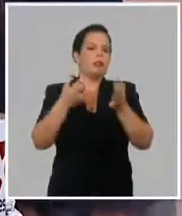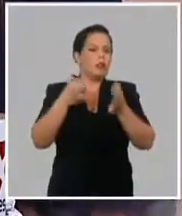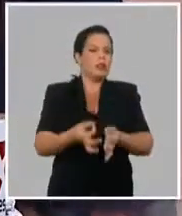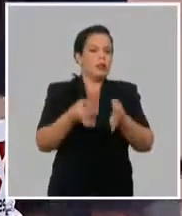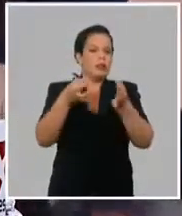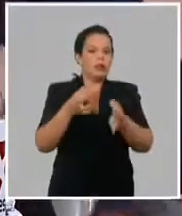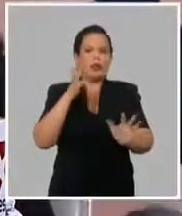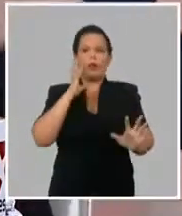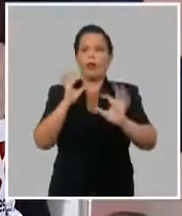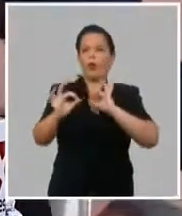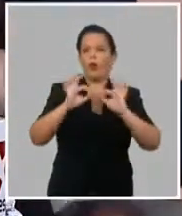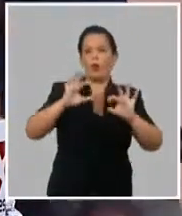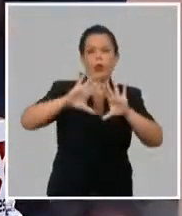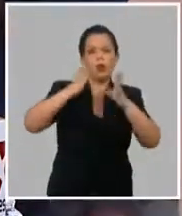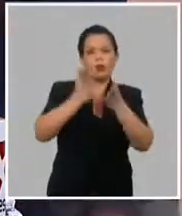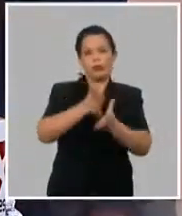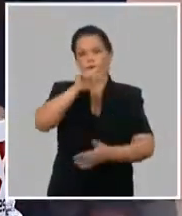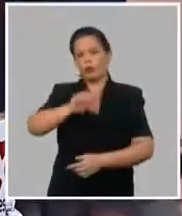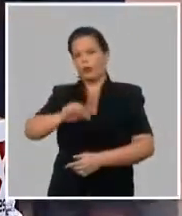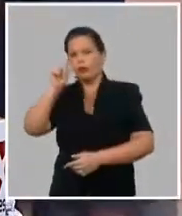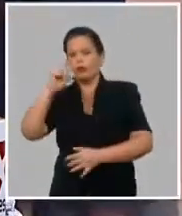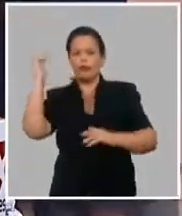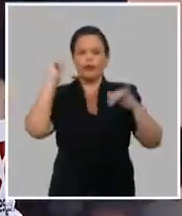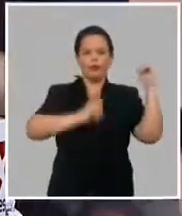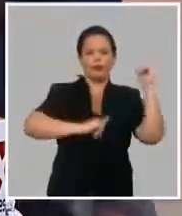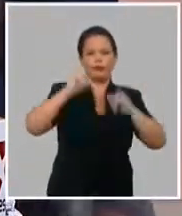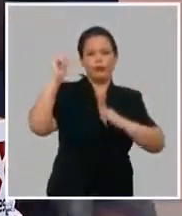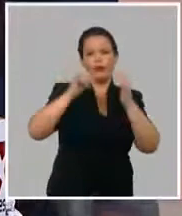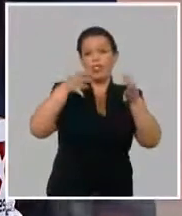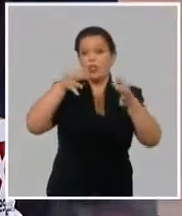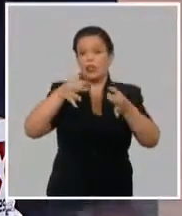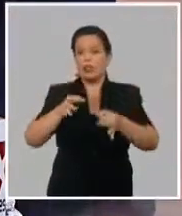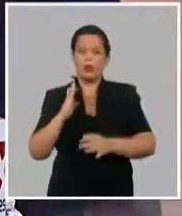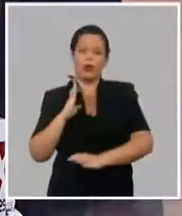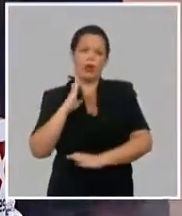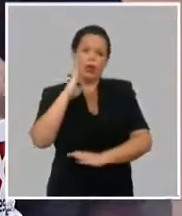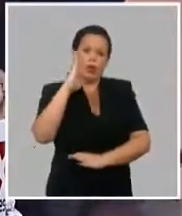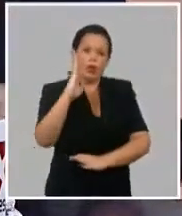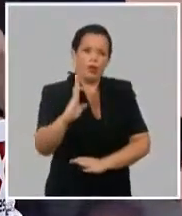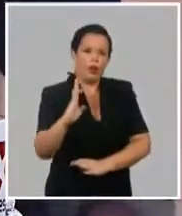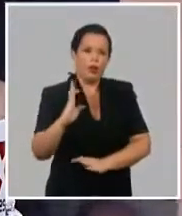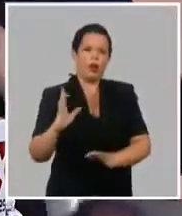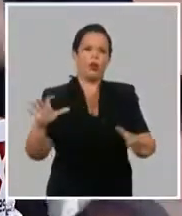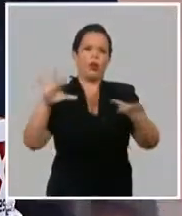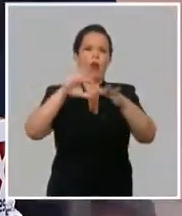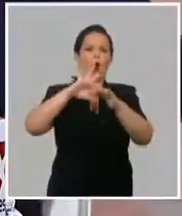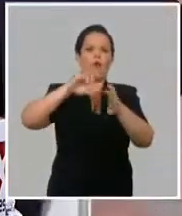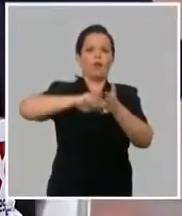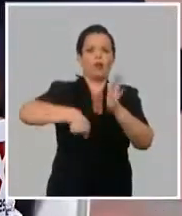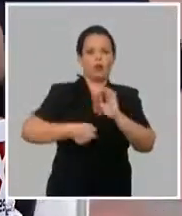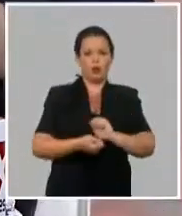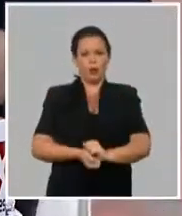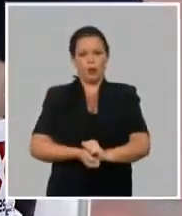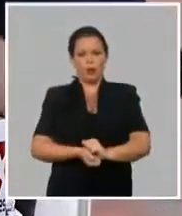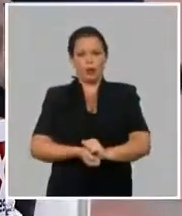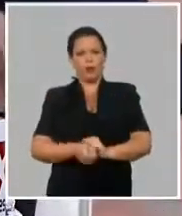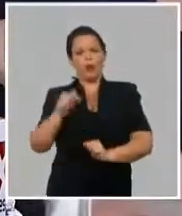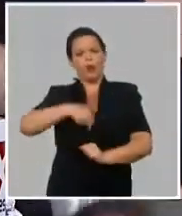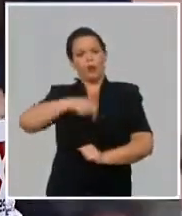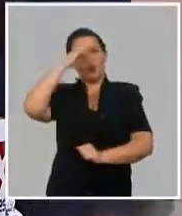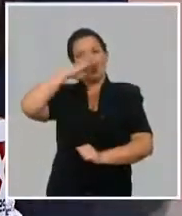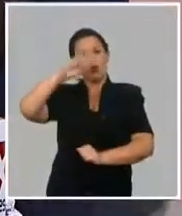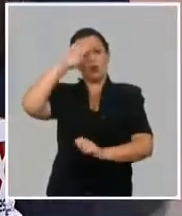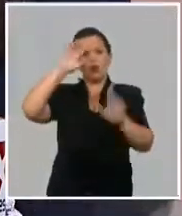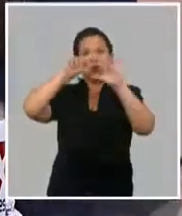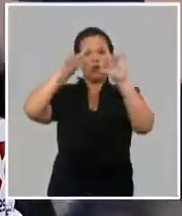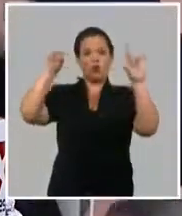de los sus diplomáticos y el respeto a la convención de viena a pesar de eso el gobierno de cuba le otorga la máxima prioridad a